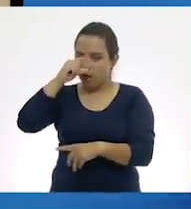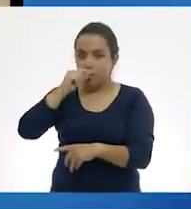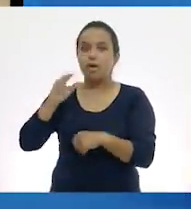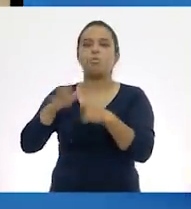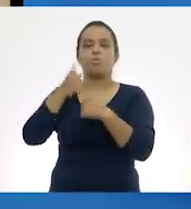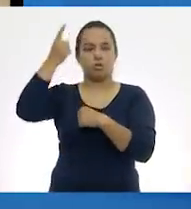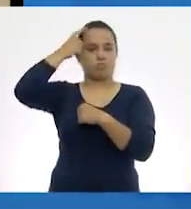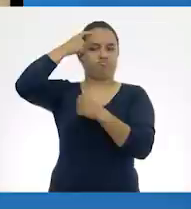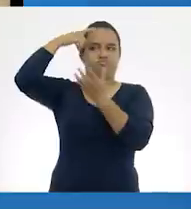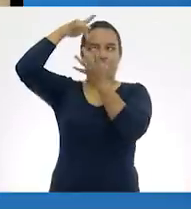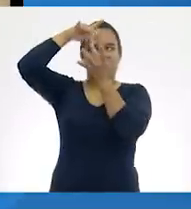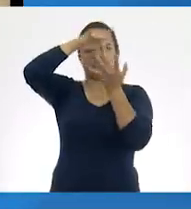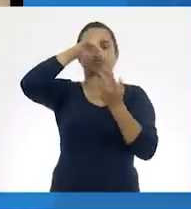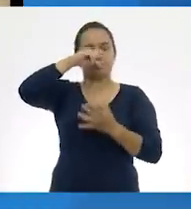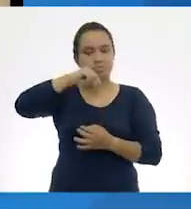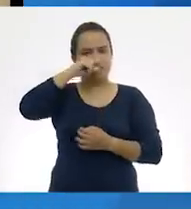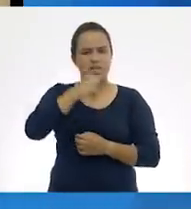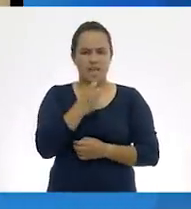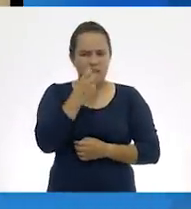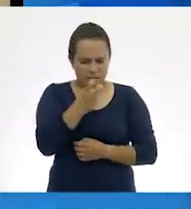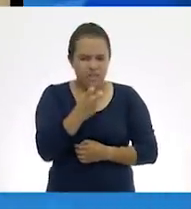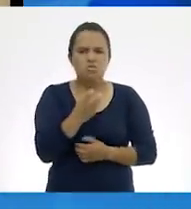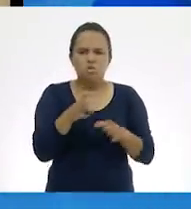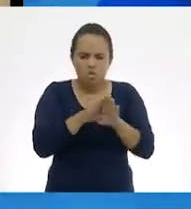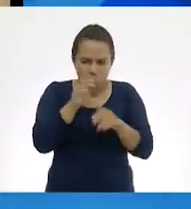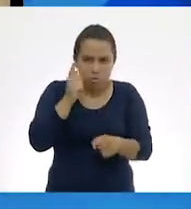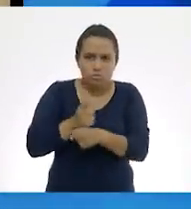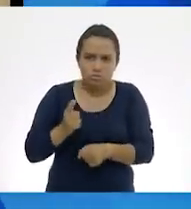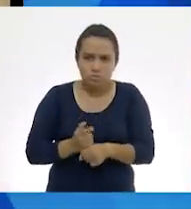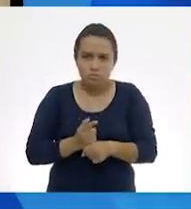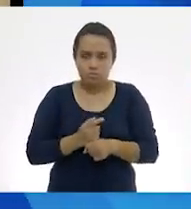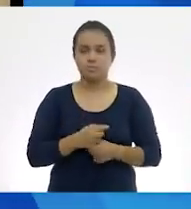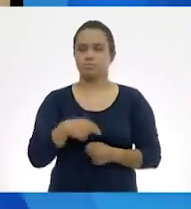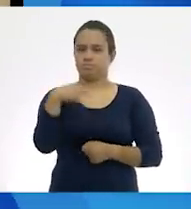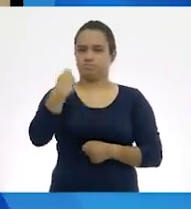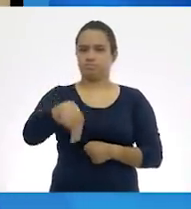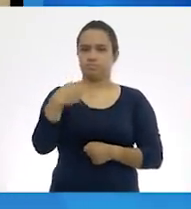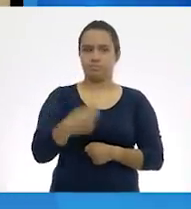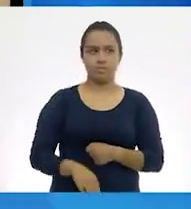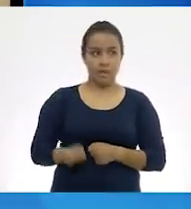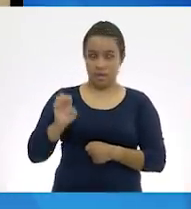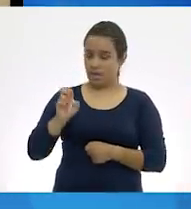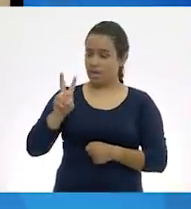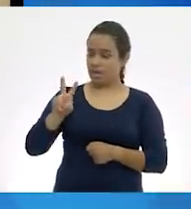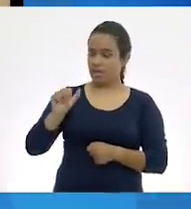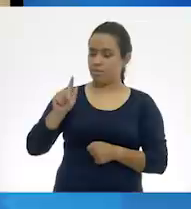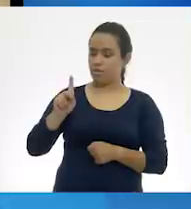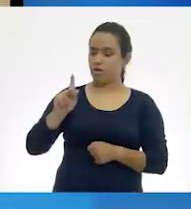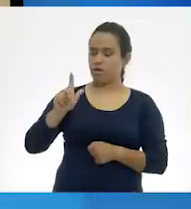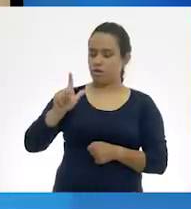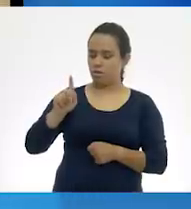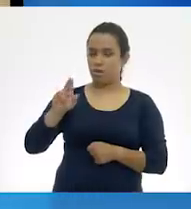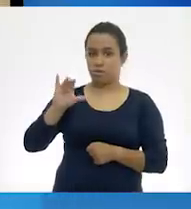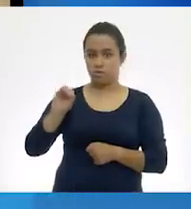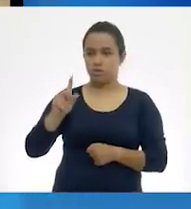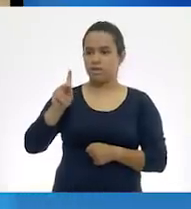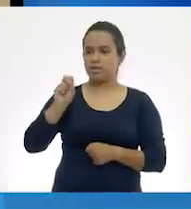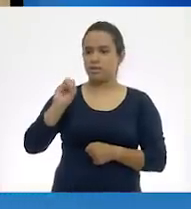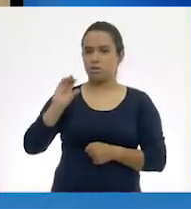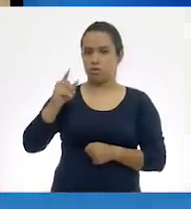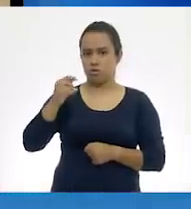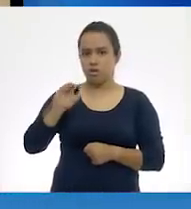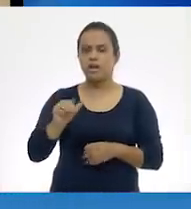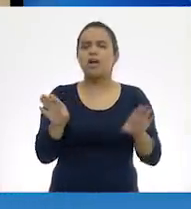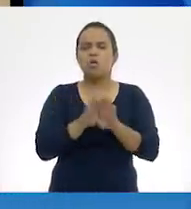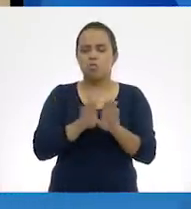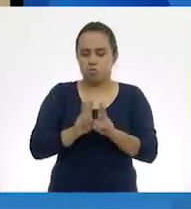del cerebro. Estas dificultades las vamos a detectar a través de algo que se llama evaluación neuropsicológica. Y lo vamos a hacer a través